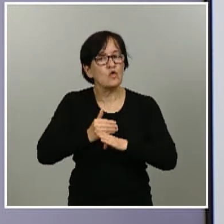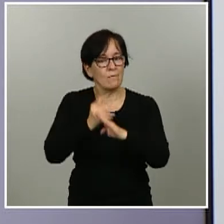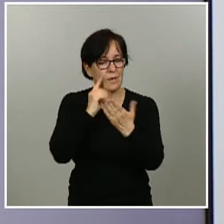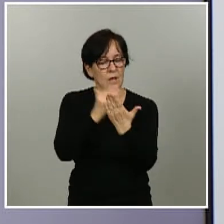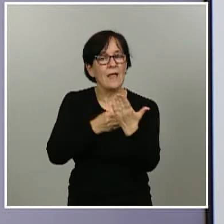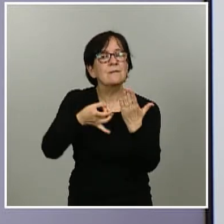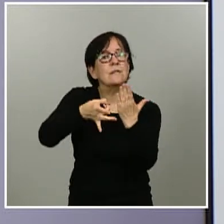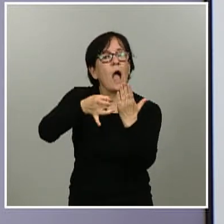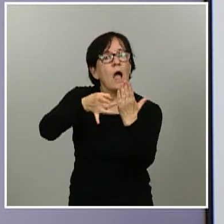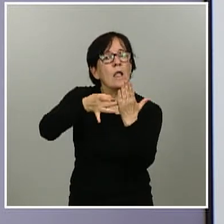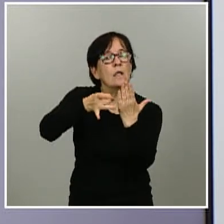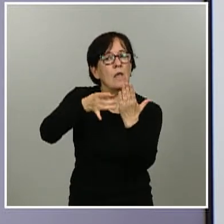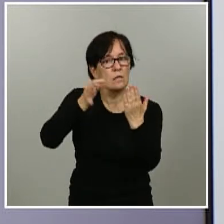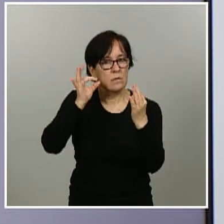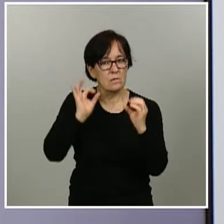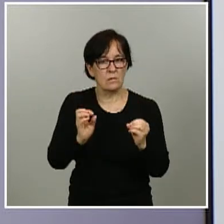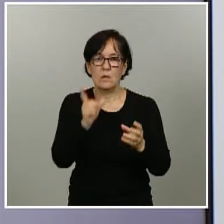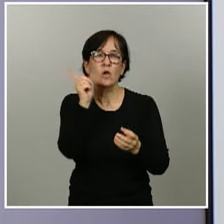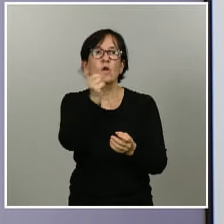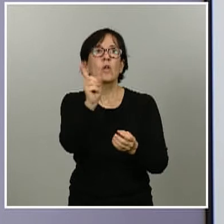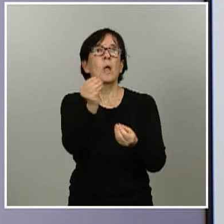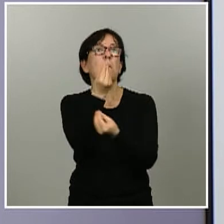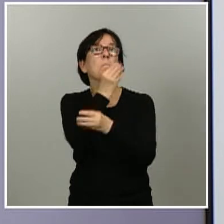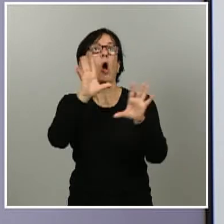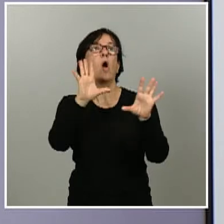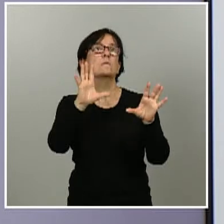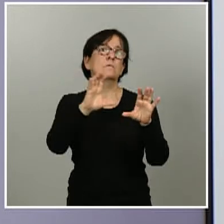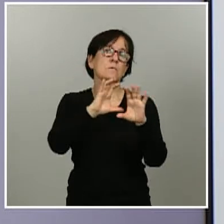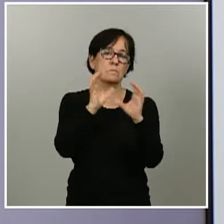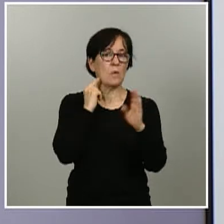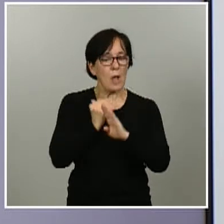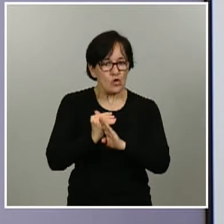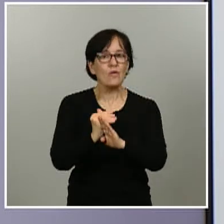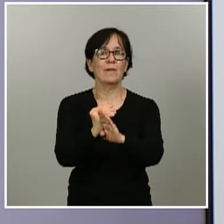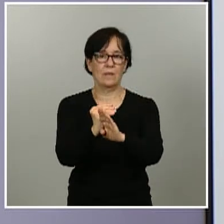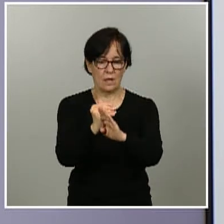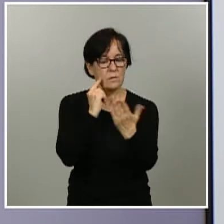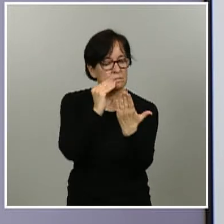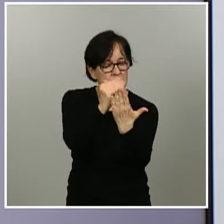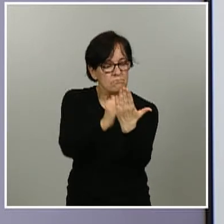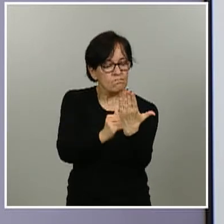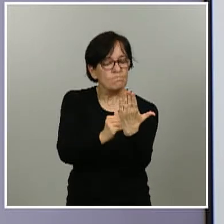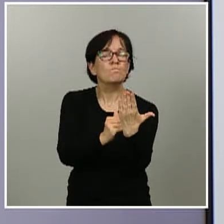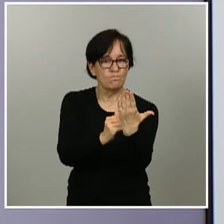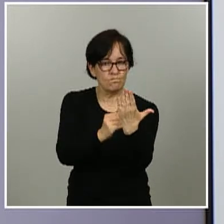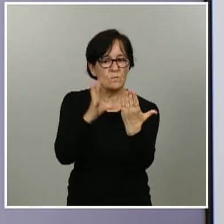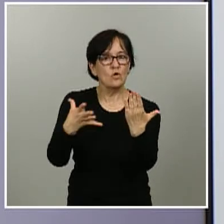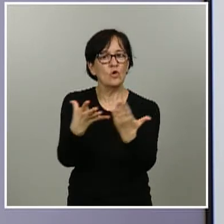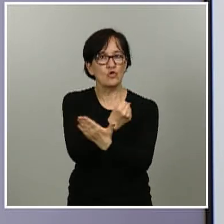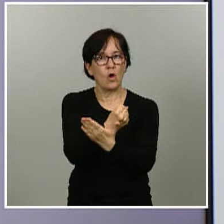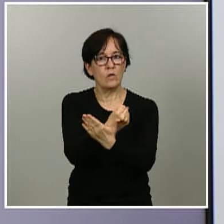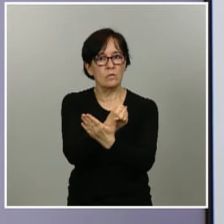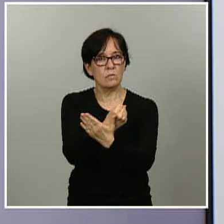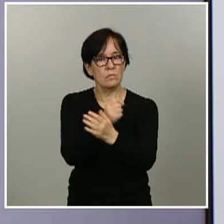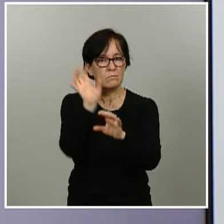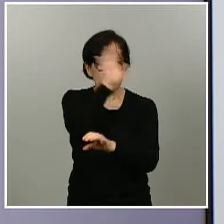una calidad. No tiene que ser el mejor informe del mundo, pero sí de suficiente calidad como para que estén satisfechos todas las partes. Y